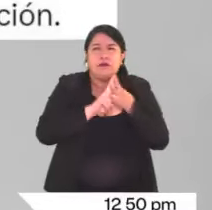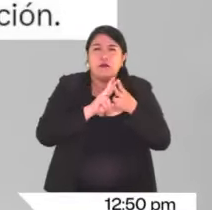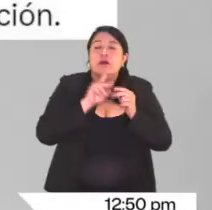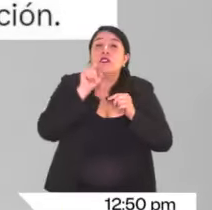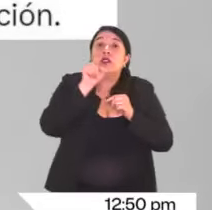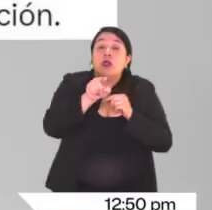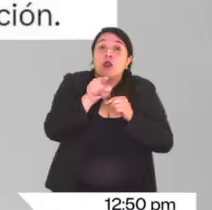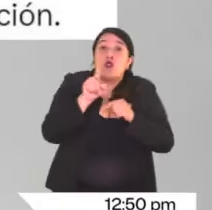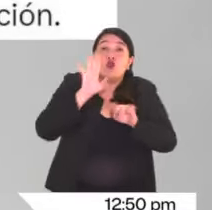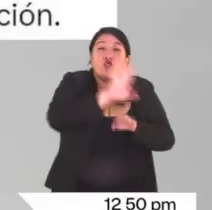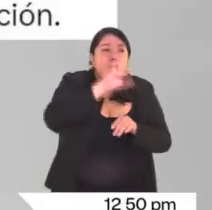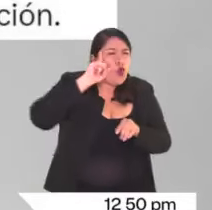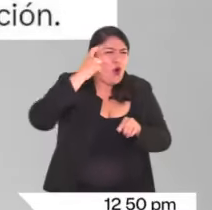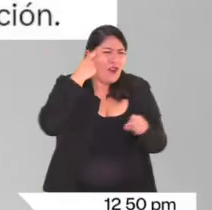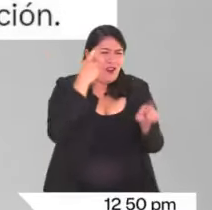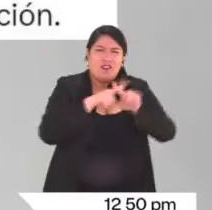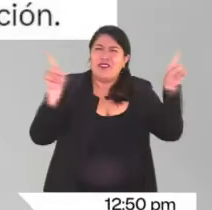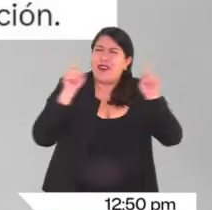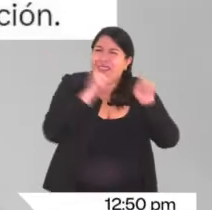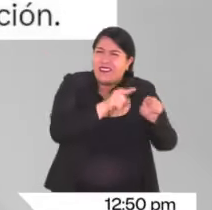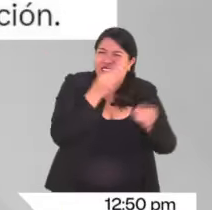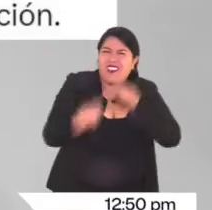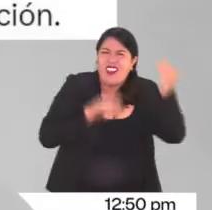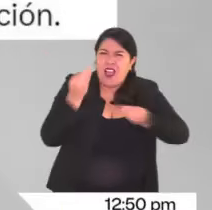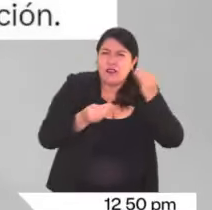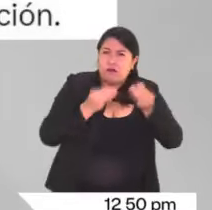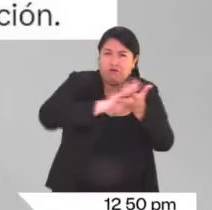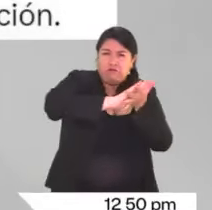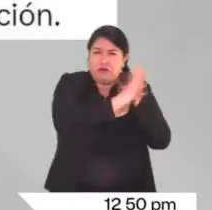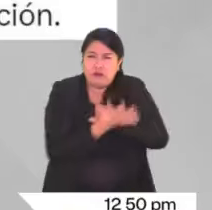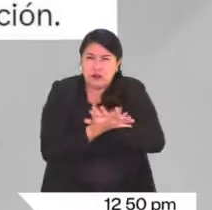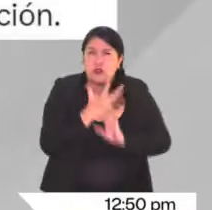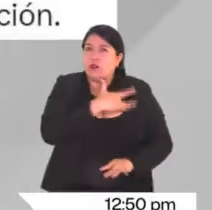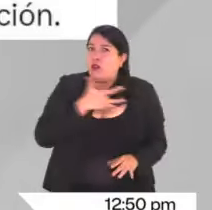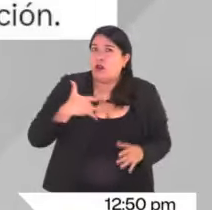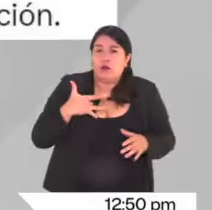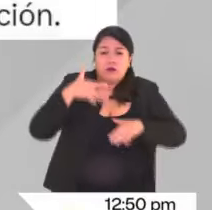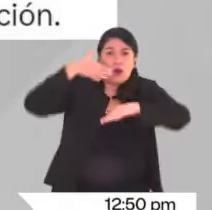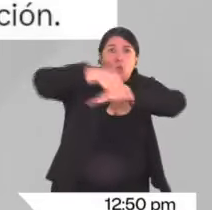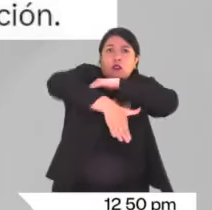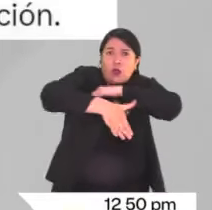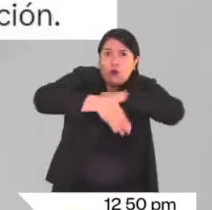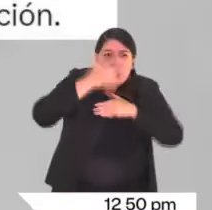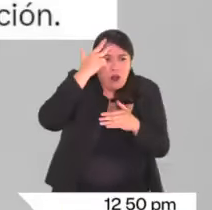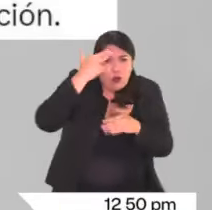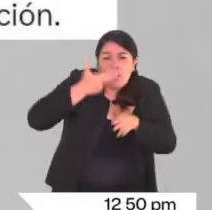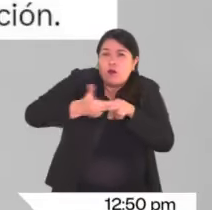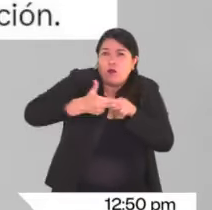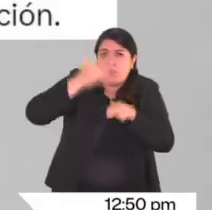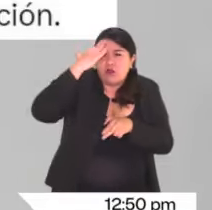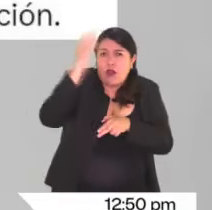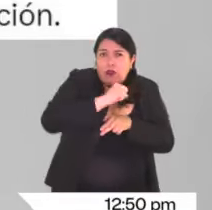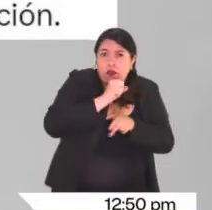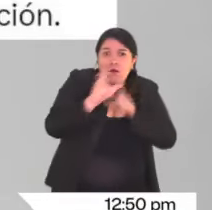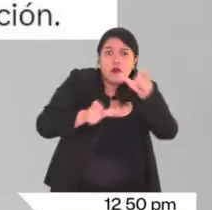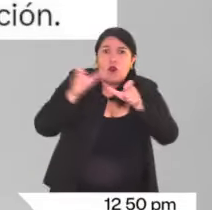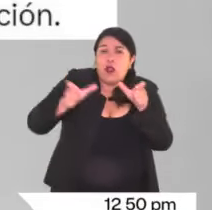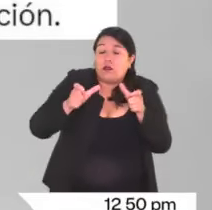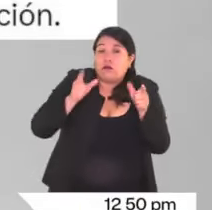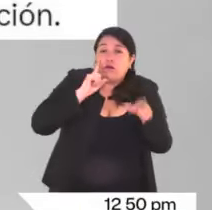gobierno está haciendo es otra cosa es la destrucción del sistema de salud con consecuencias previsibles muchas vidas perdidas y